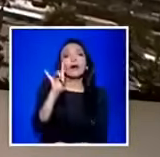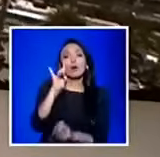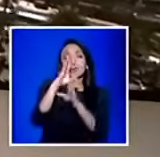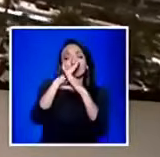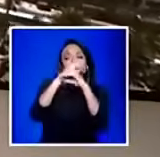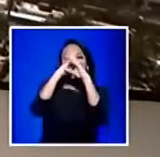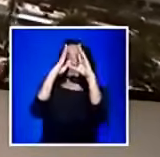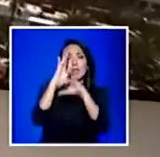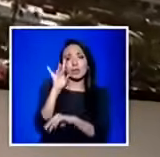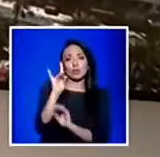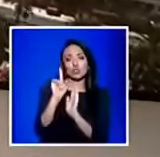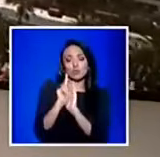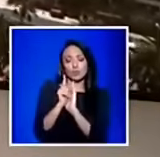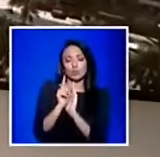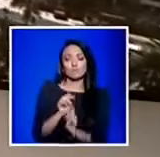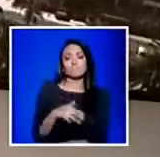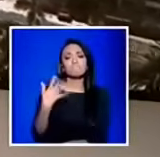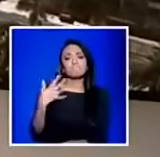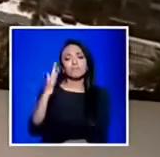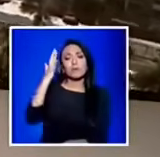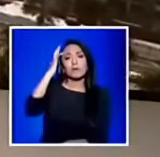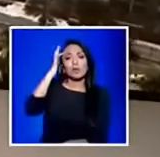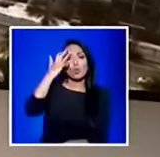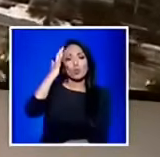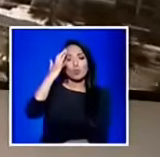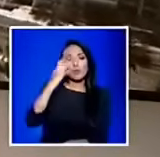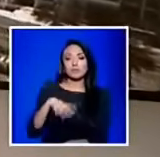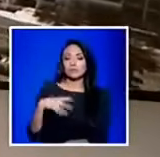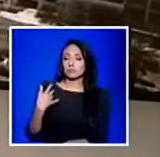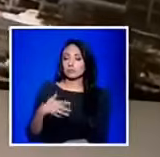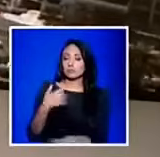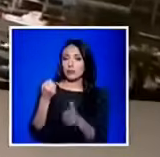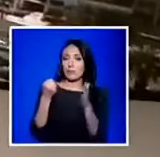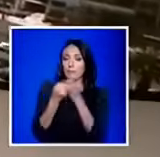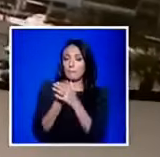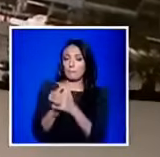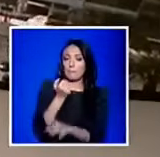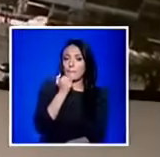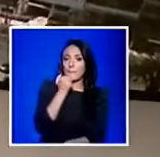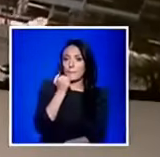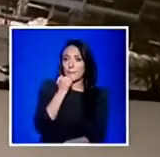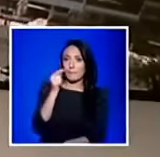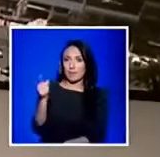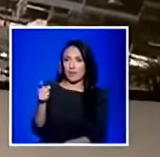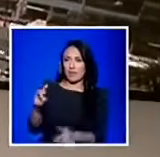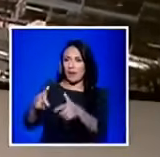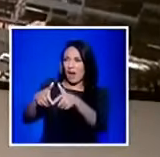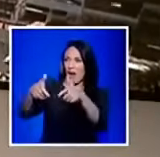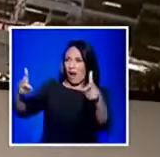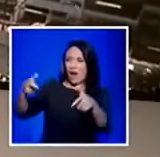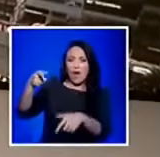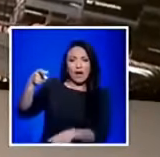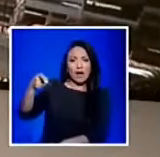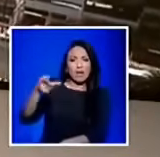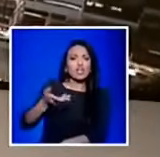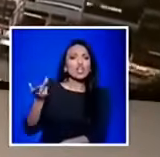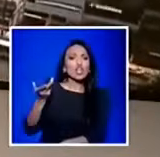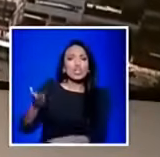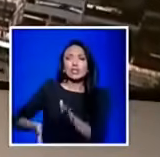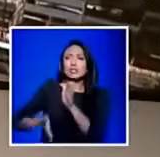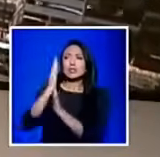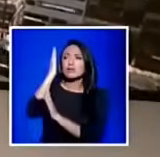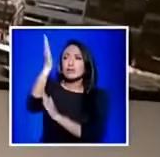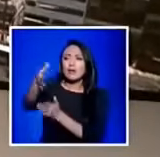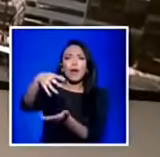8:08. Hay preocupación por la presencia de una piedra de gran tamaño. Ya lo van a ver en medio de un carril de una vía de Cayambe. Esta